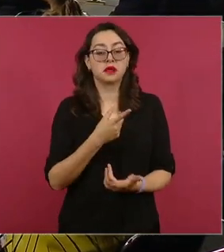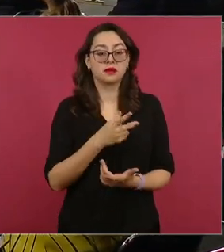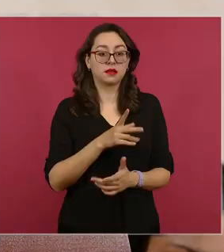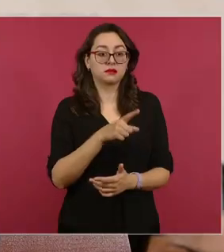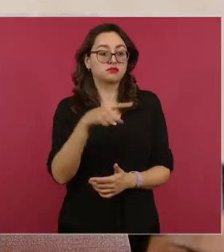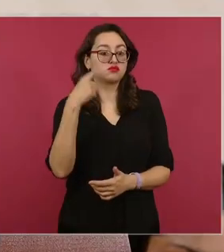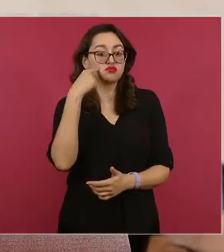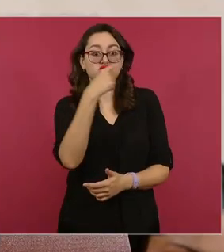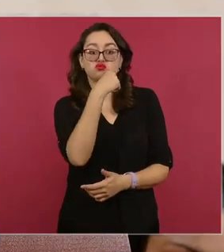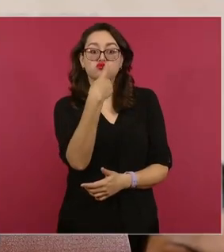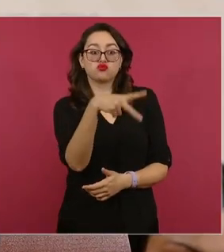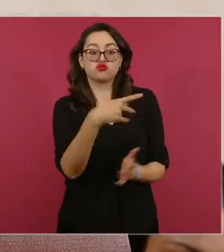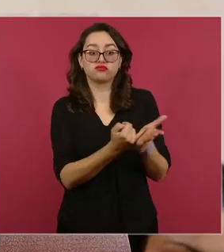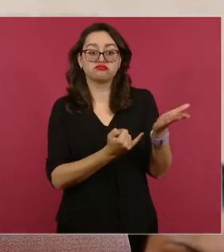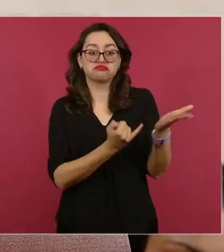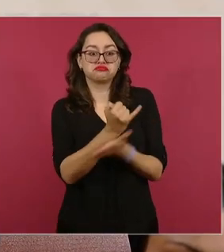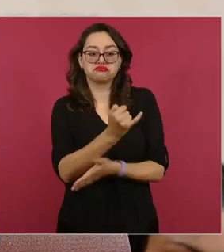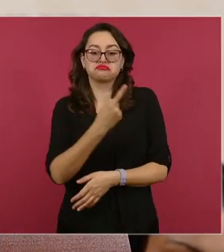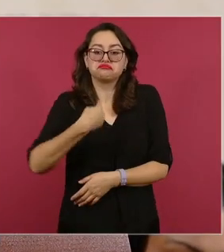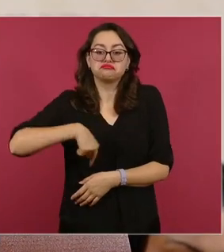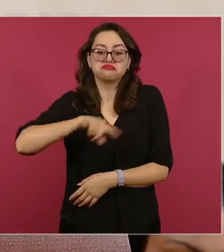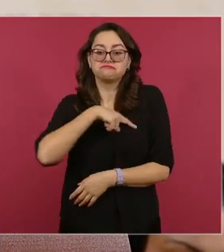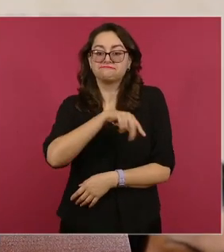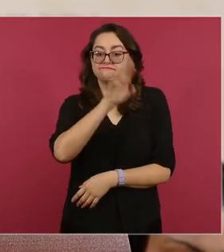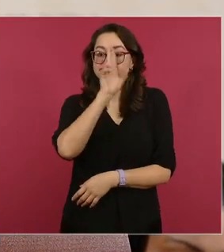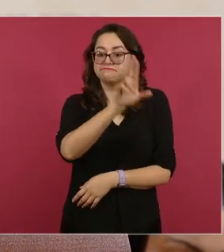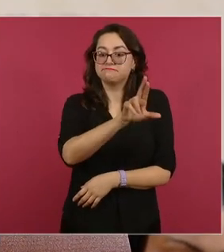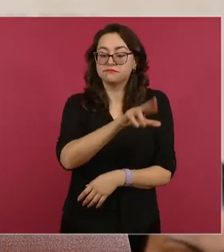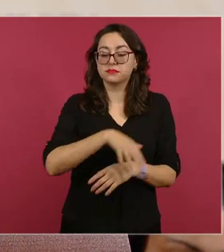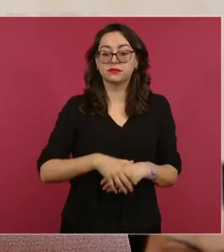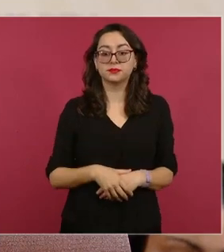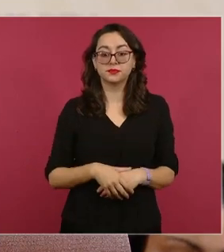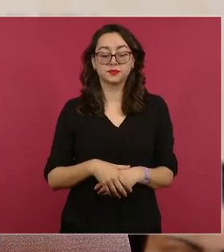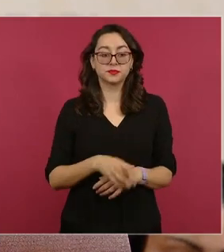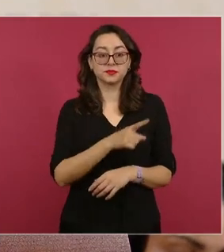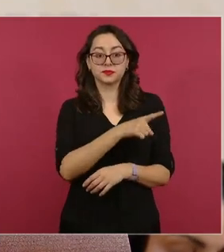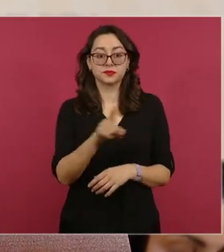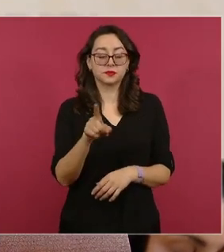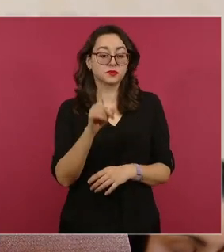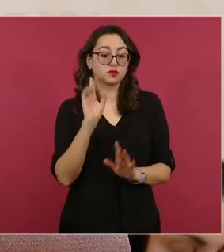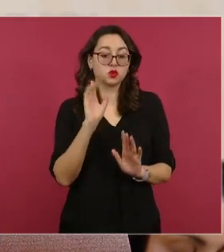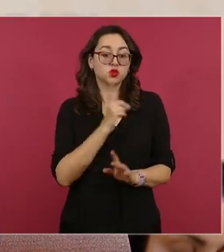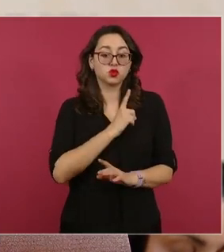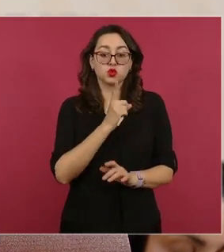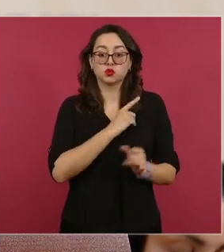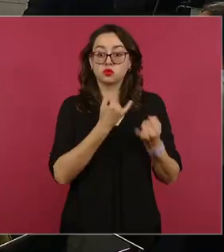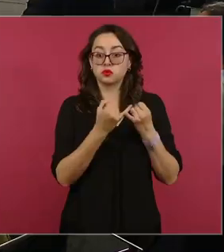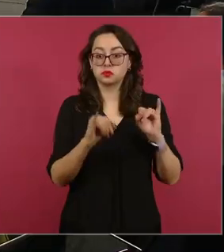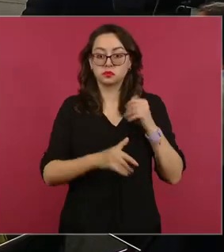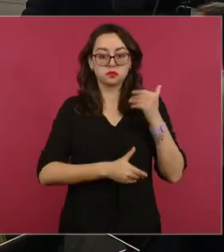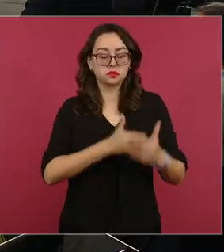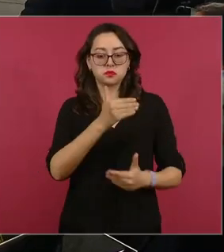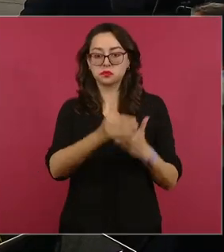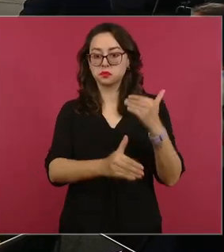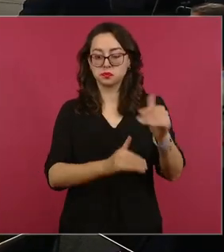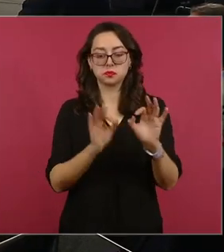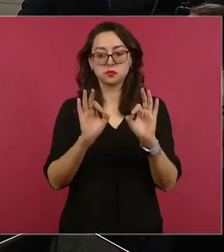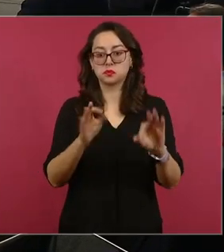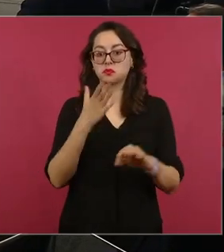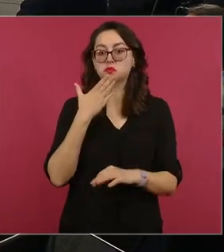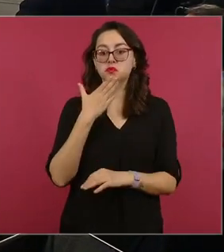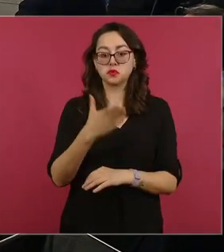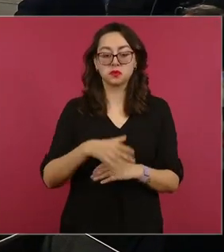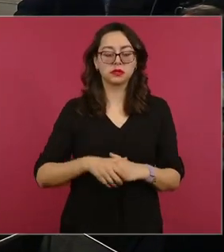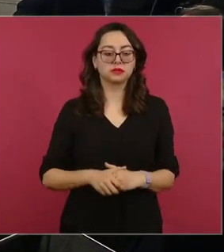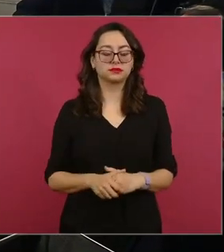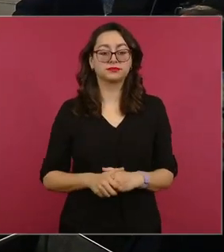ellos actúan con autonomía, con independencia y marchan muy bien las cosas. Esto se lo